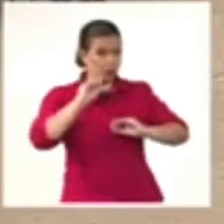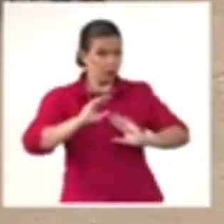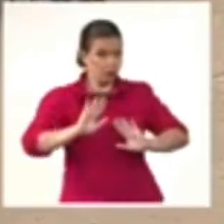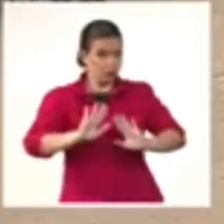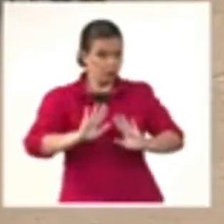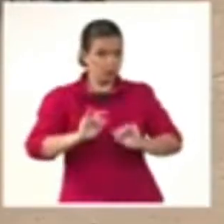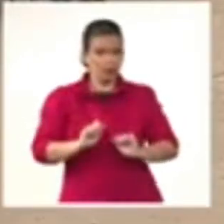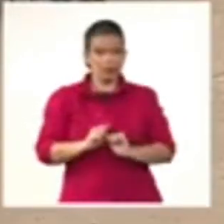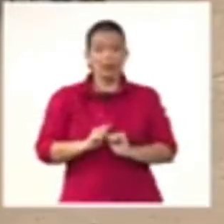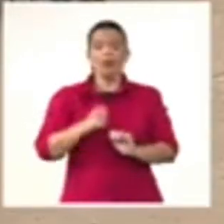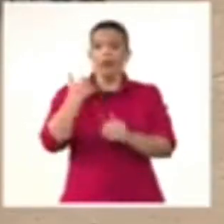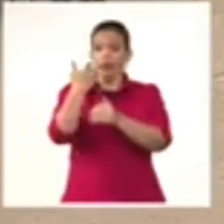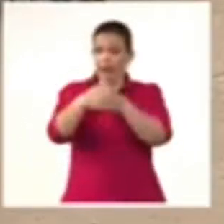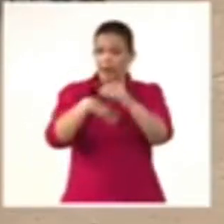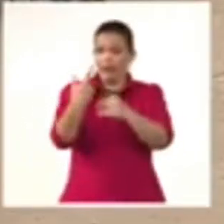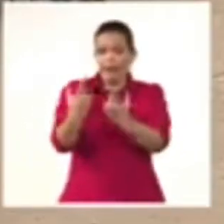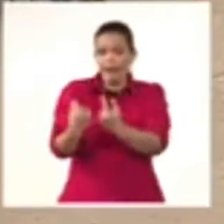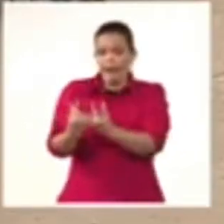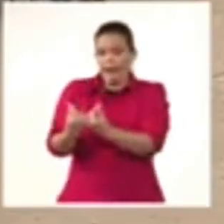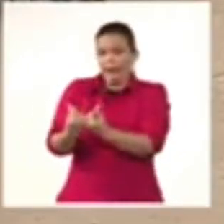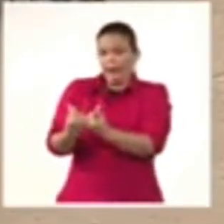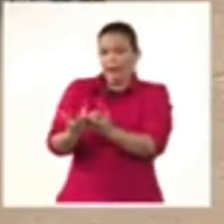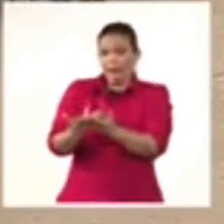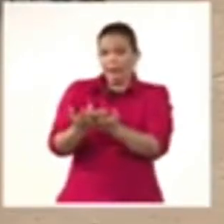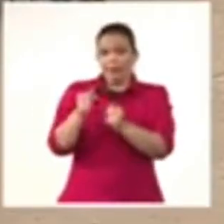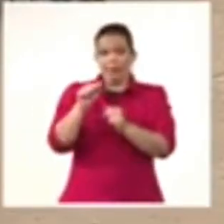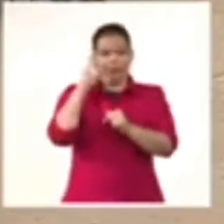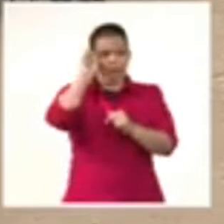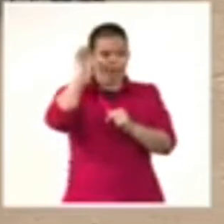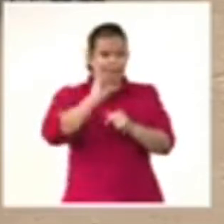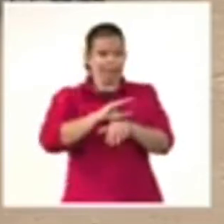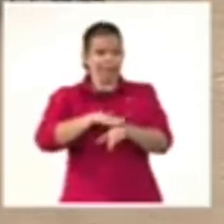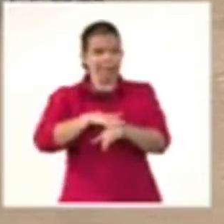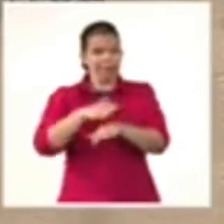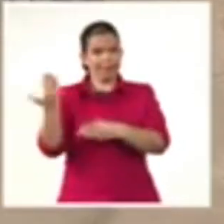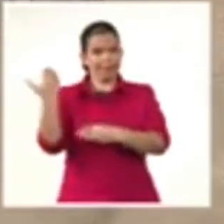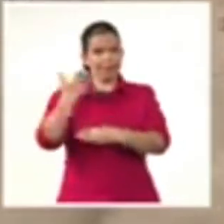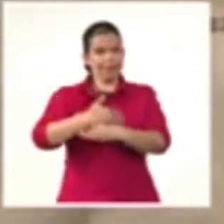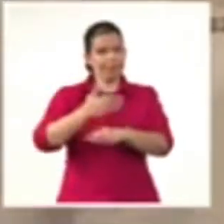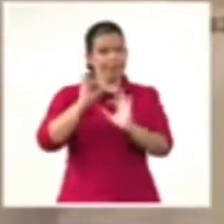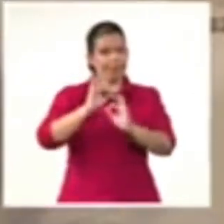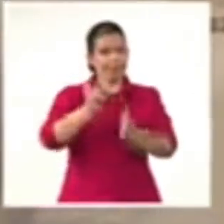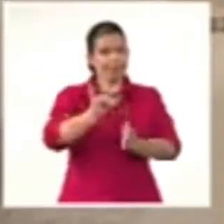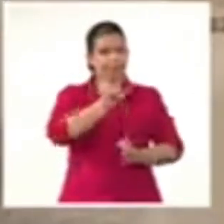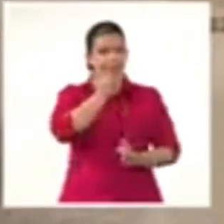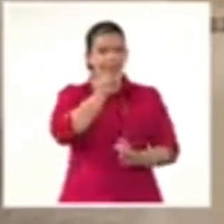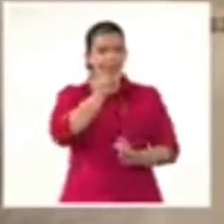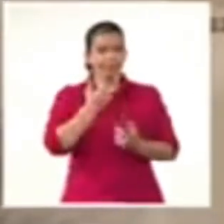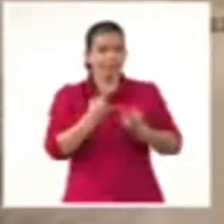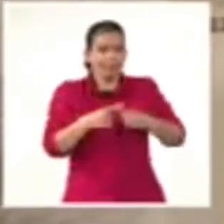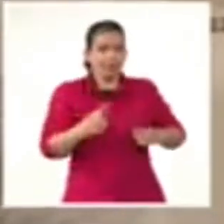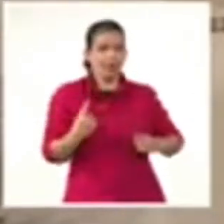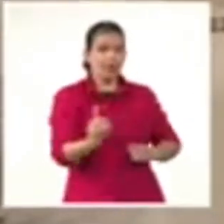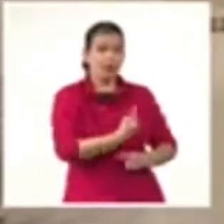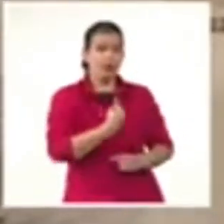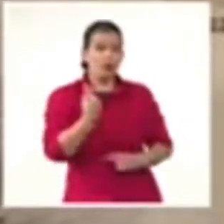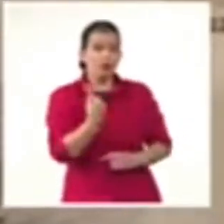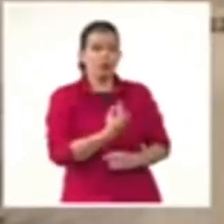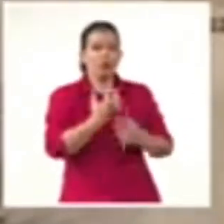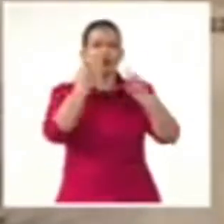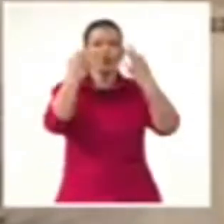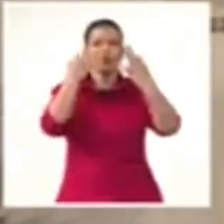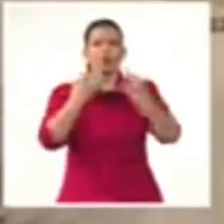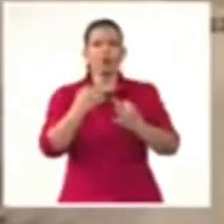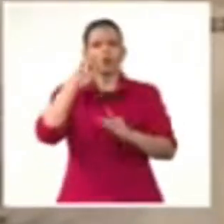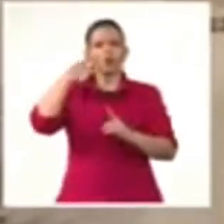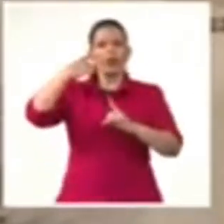economía de guerra, porque eso es una economía bajo bloqueo, no hemos renunciado jamás a la aspiración socialista